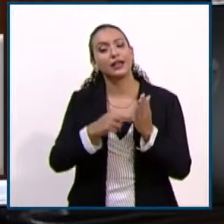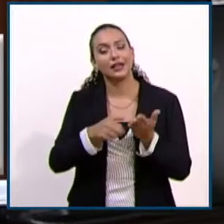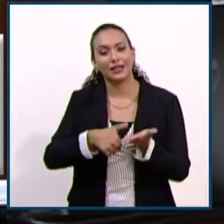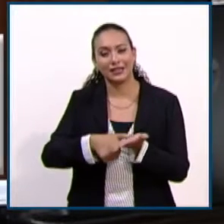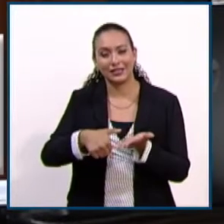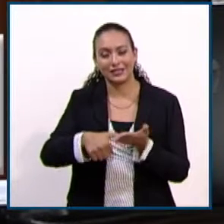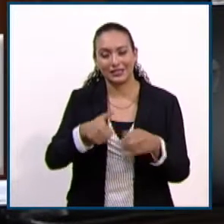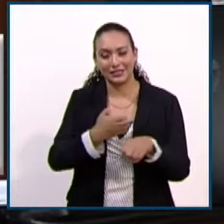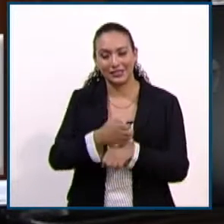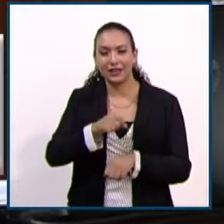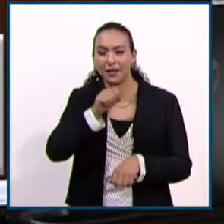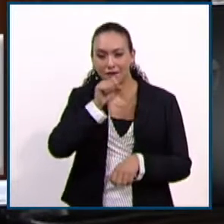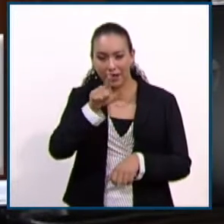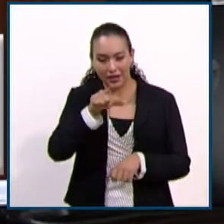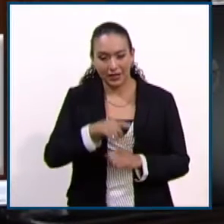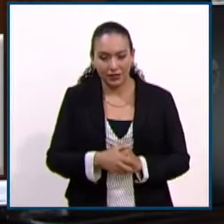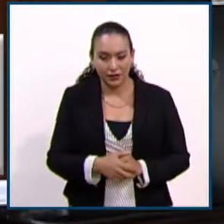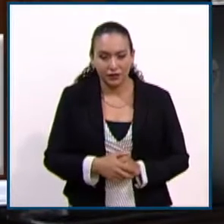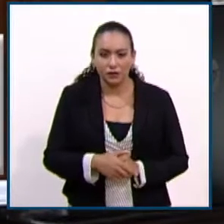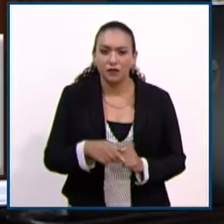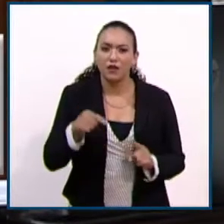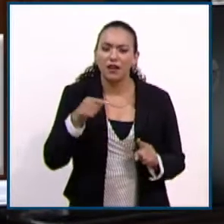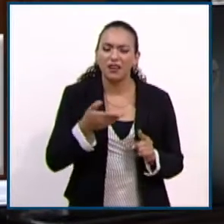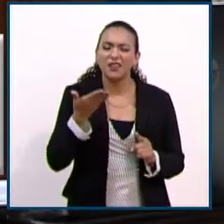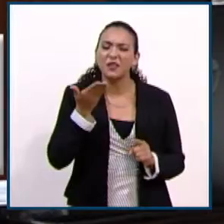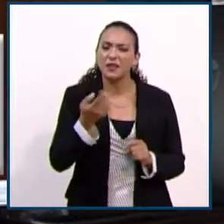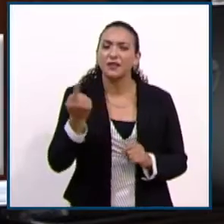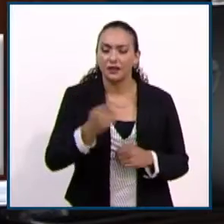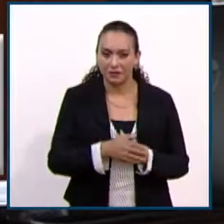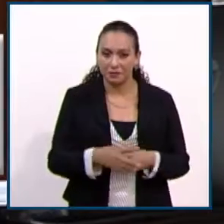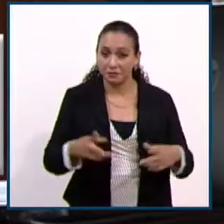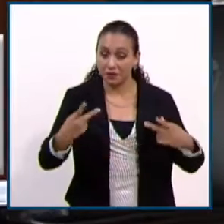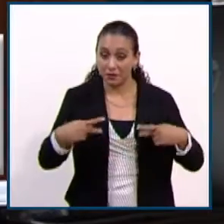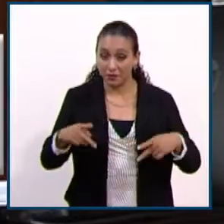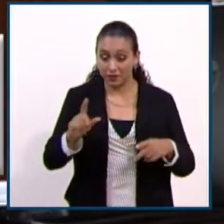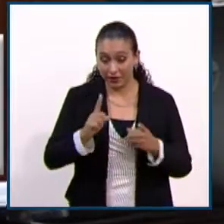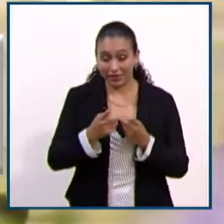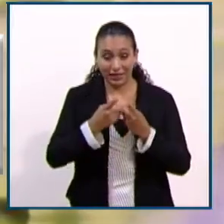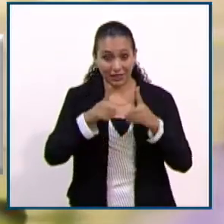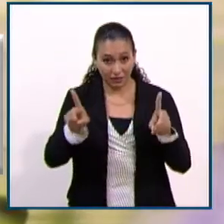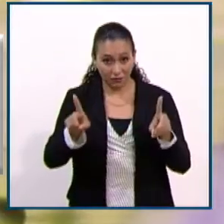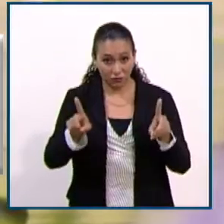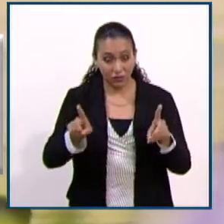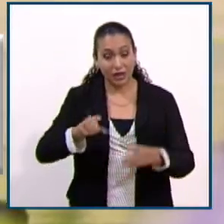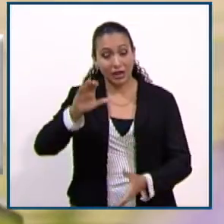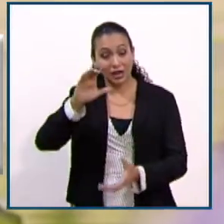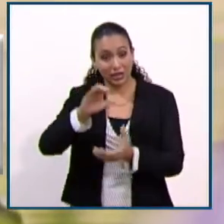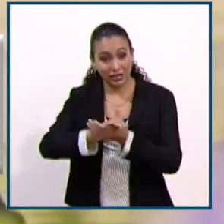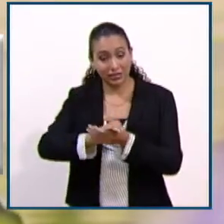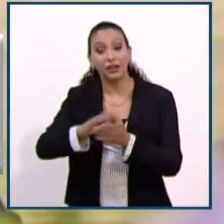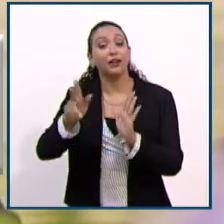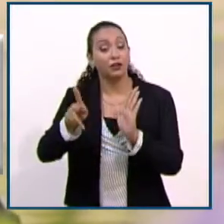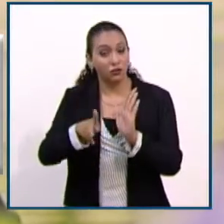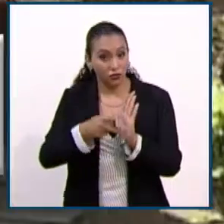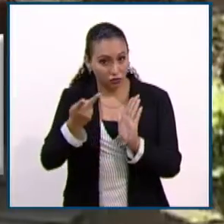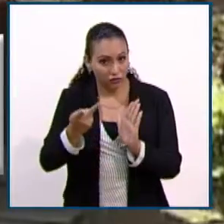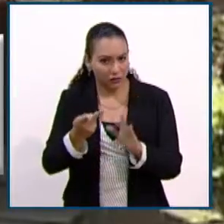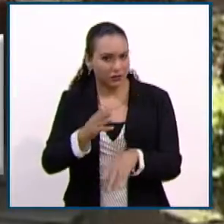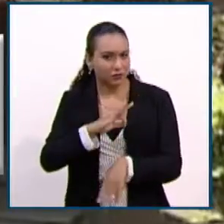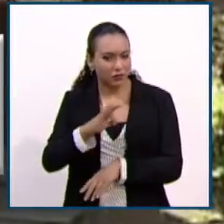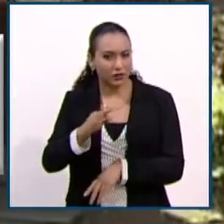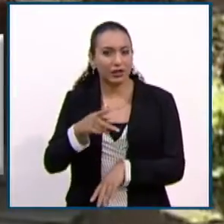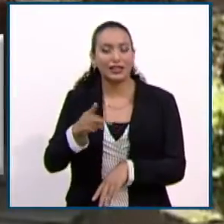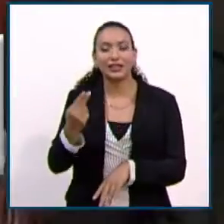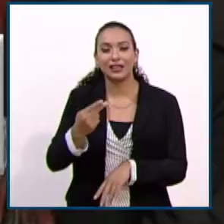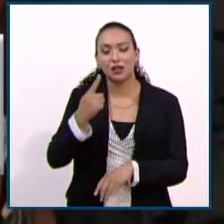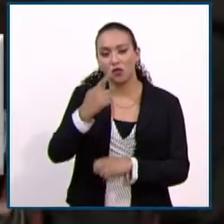Estado de Jalisco, que establecía como requisito para que las personas divorciadas pudieran contraer nuevamente matrimonio, que no hubiera